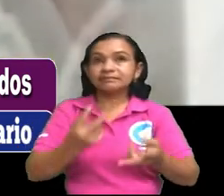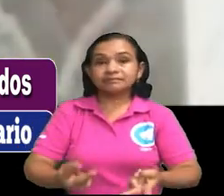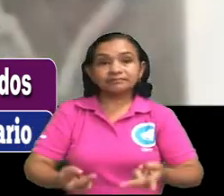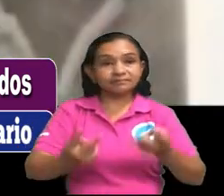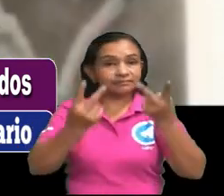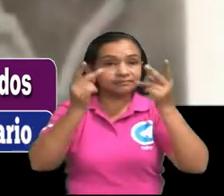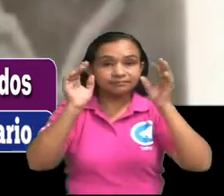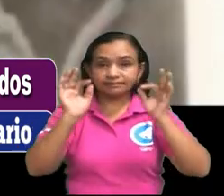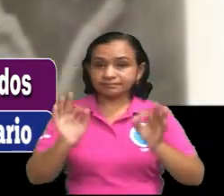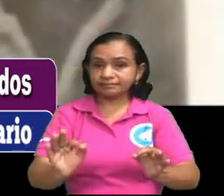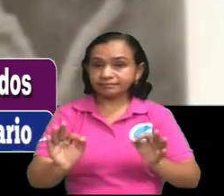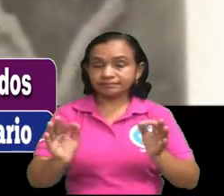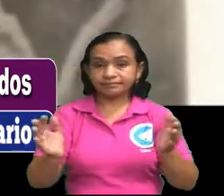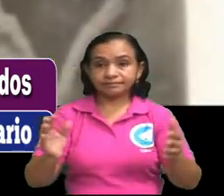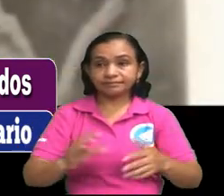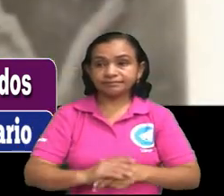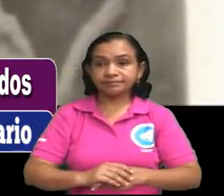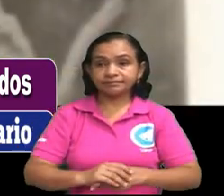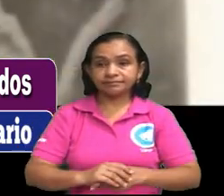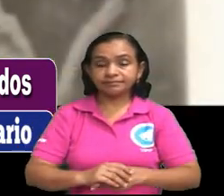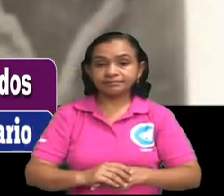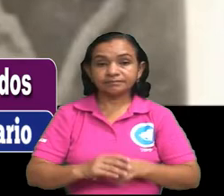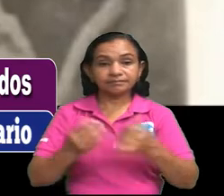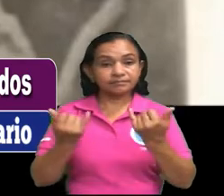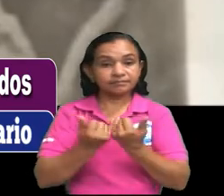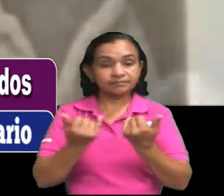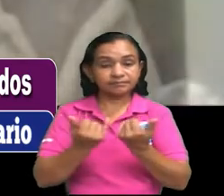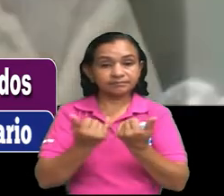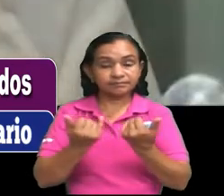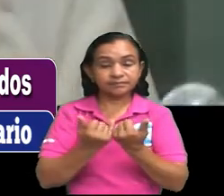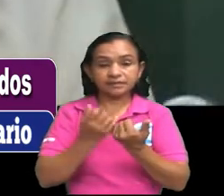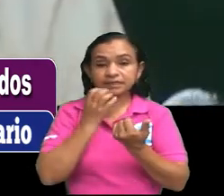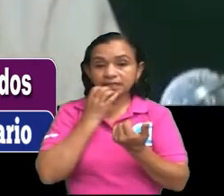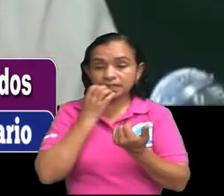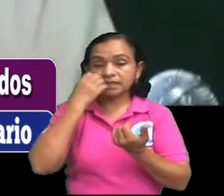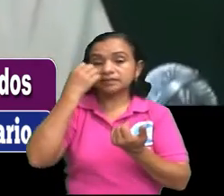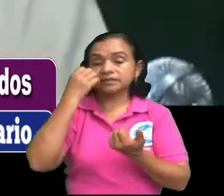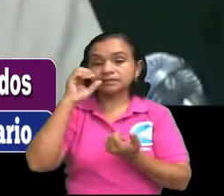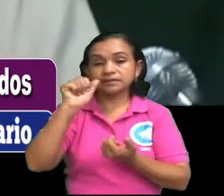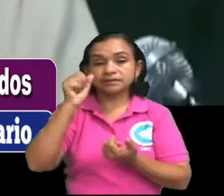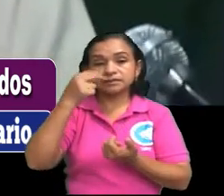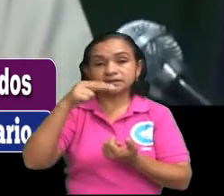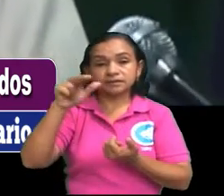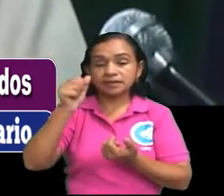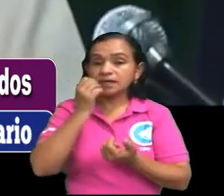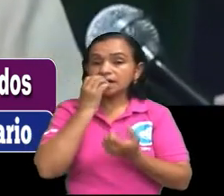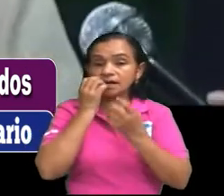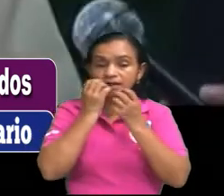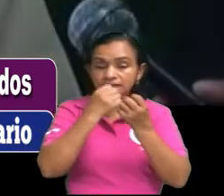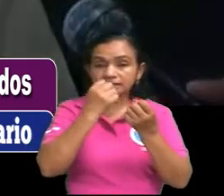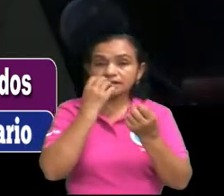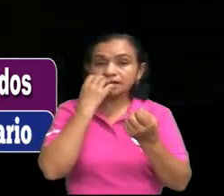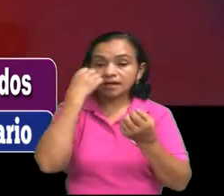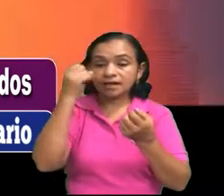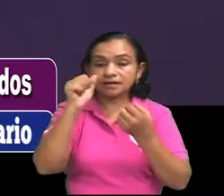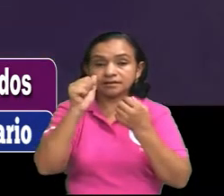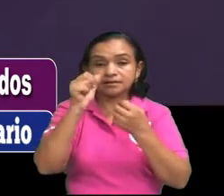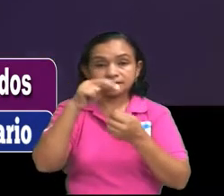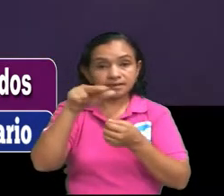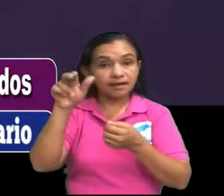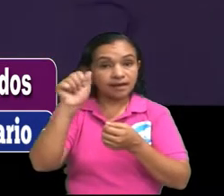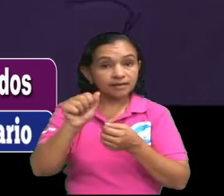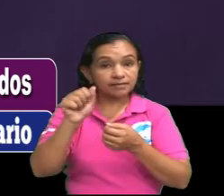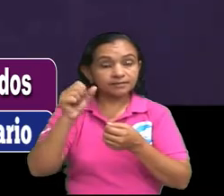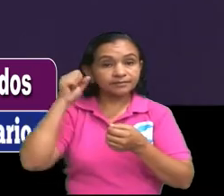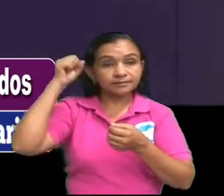Su producción era totalmente la caña de azúcar, y ahí podríamos hablar que en el momento que triunfa la